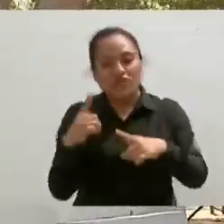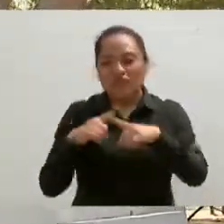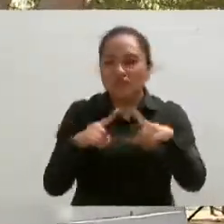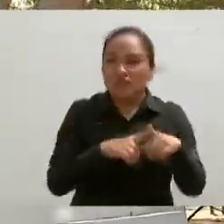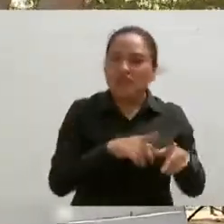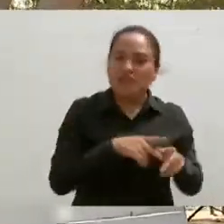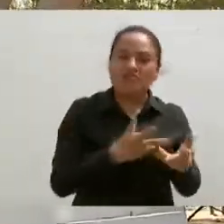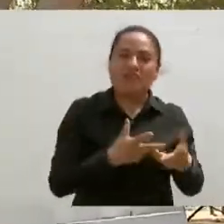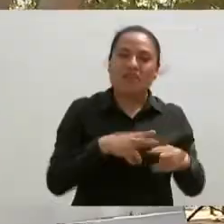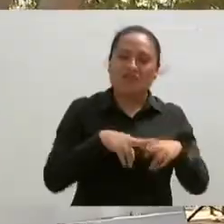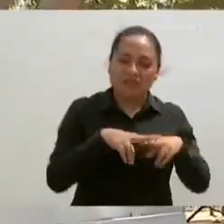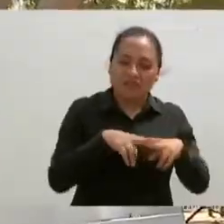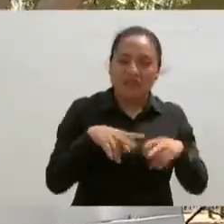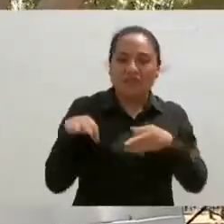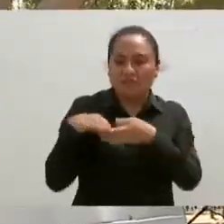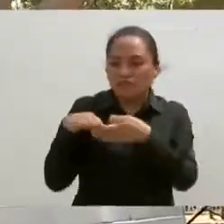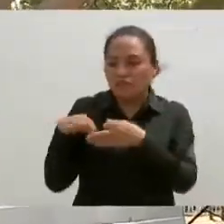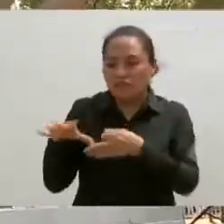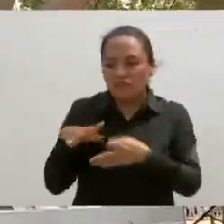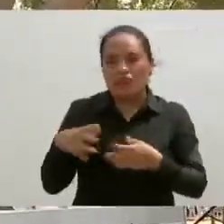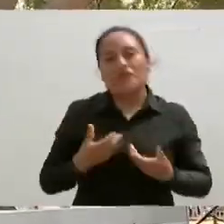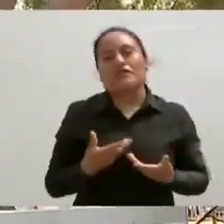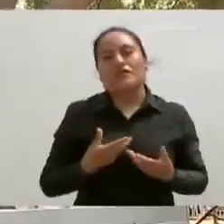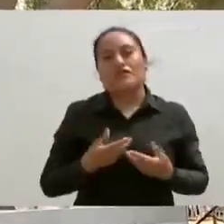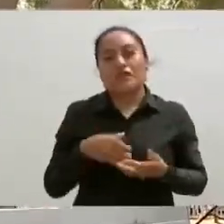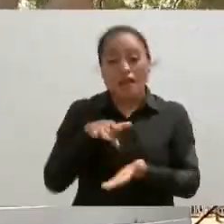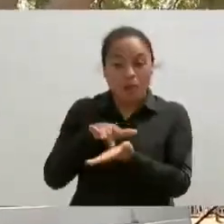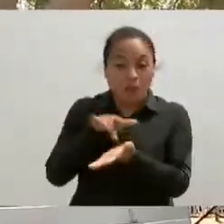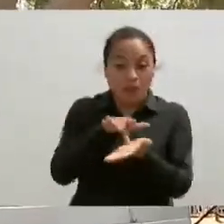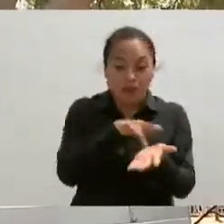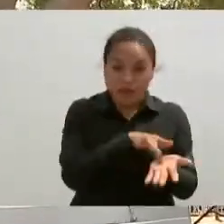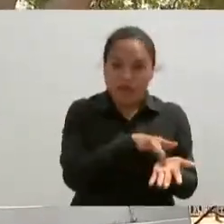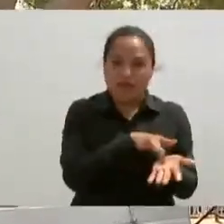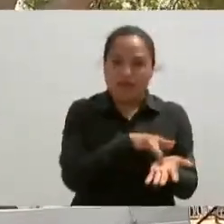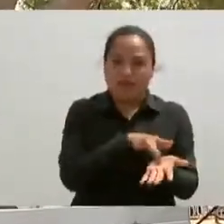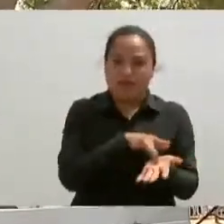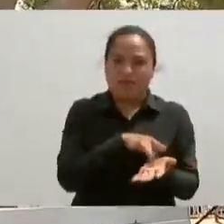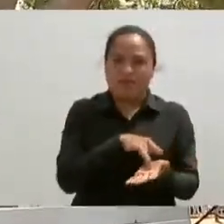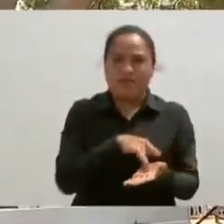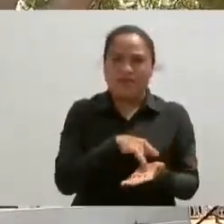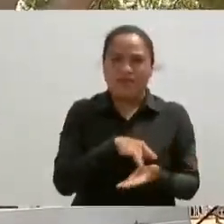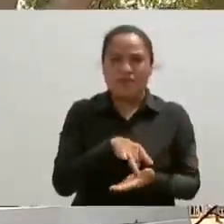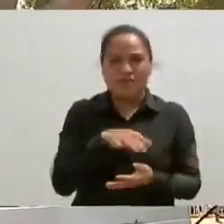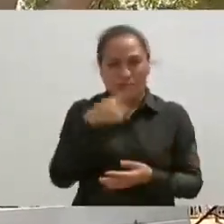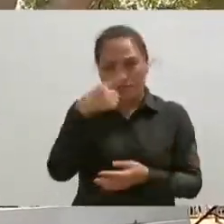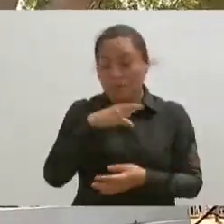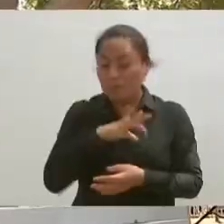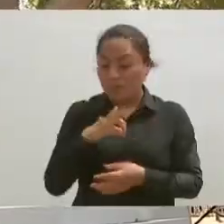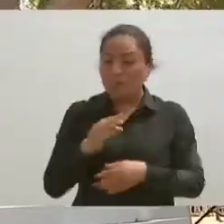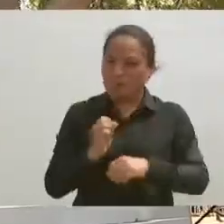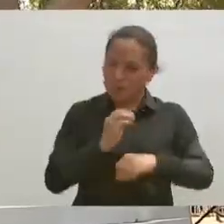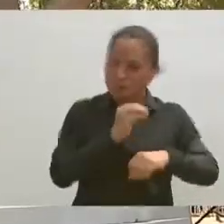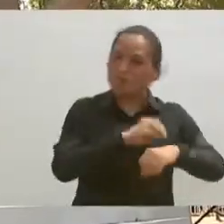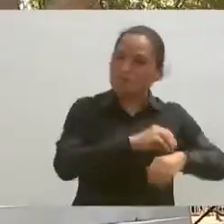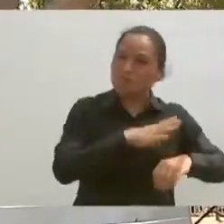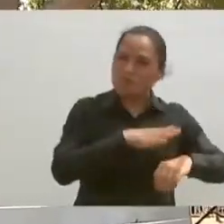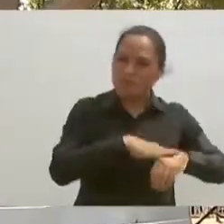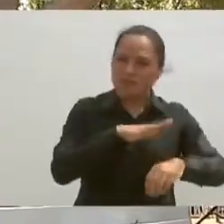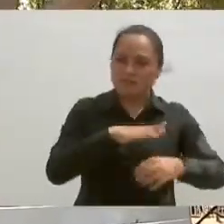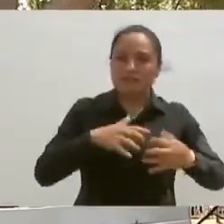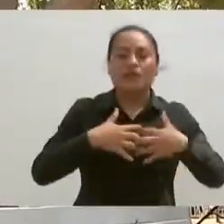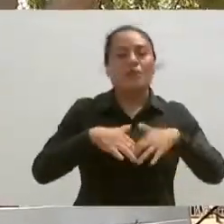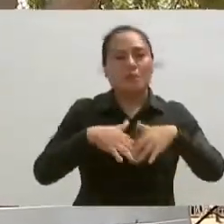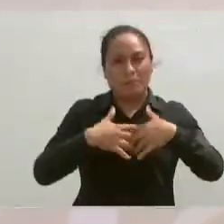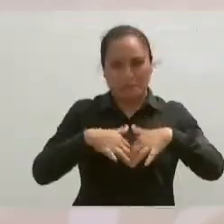Vamos a apoyar para que se instalen